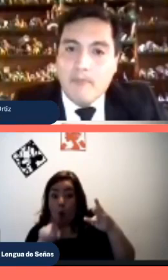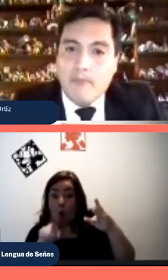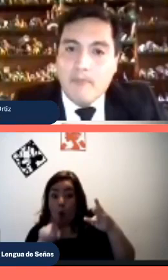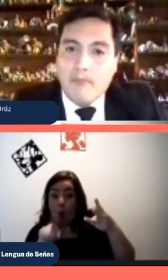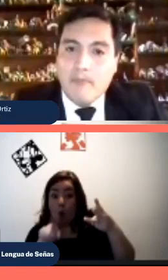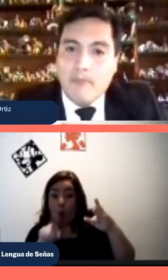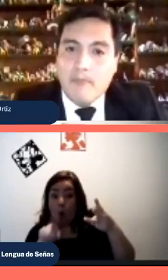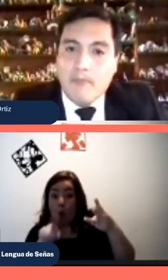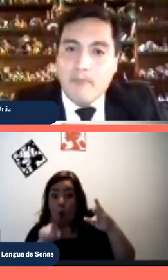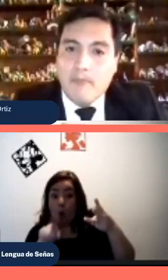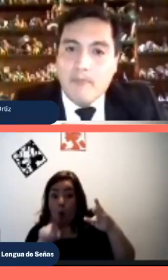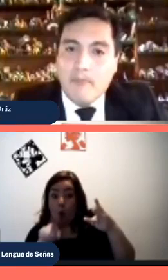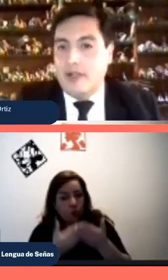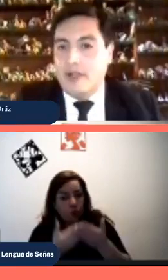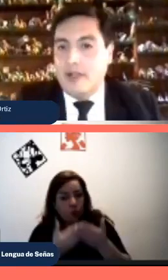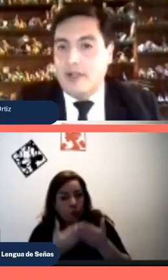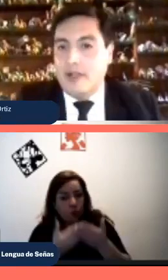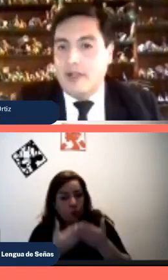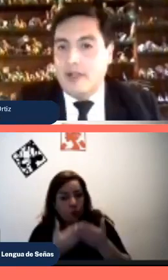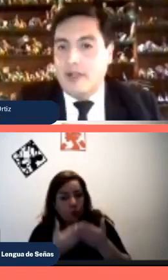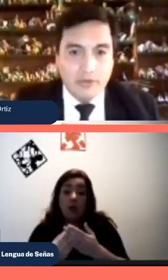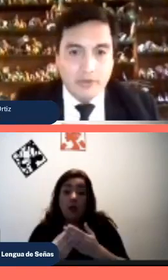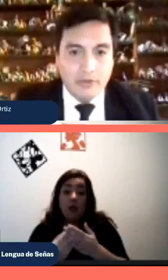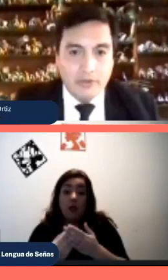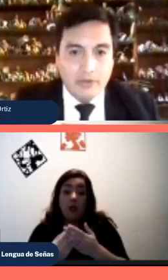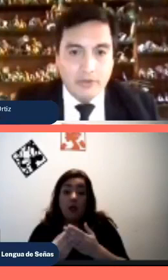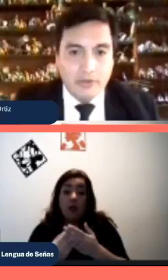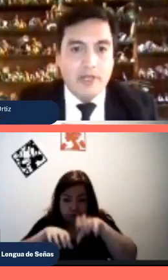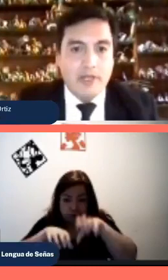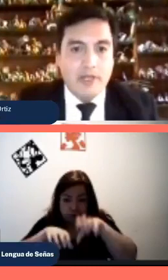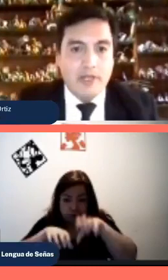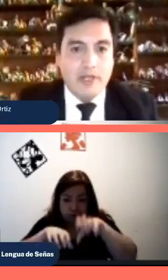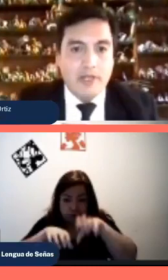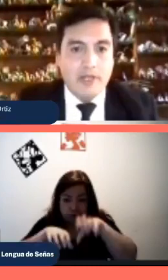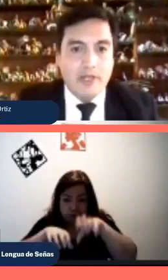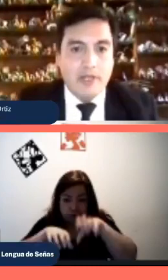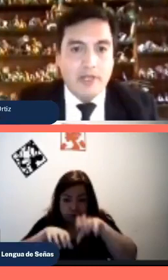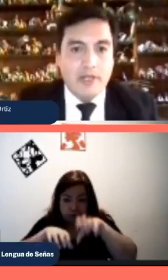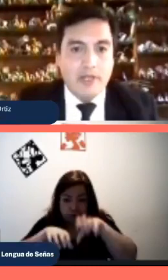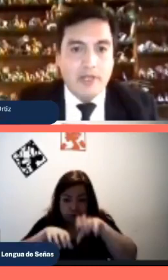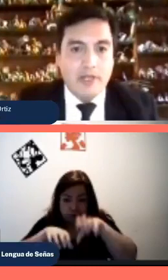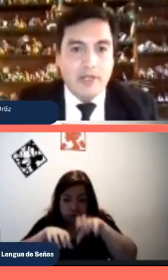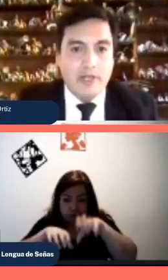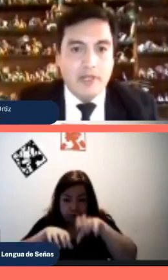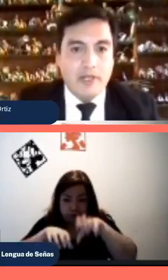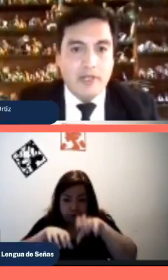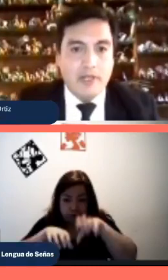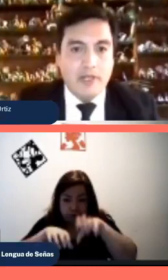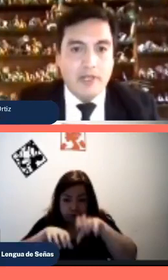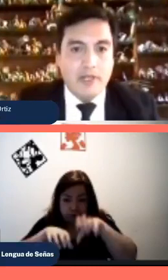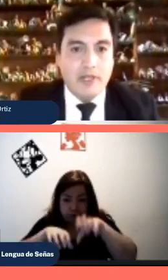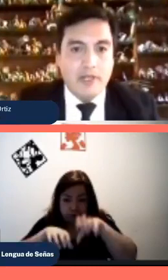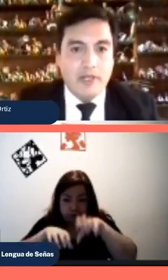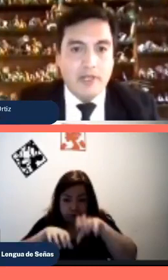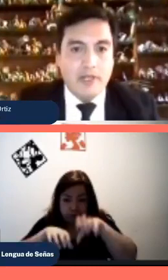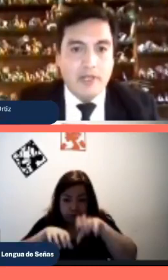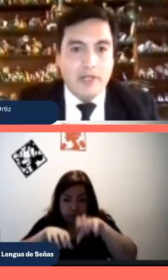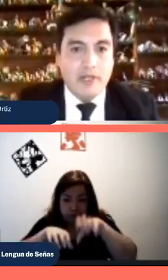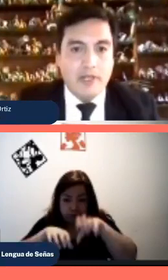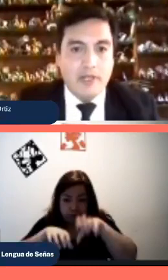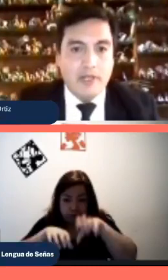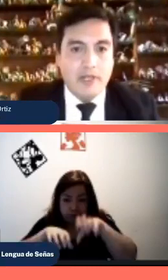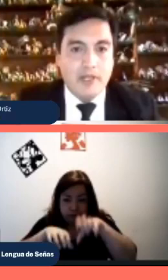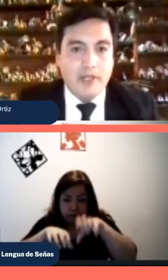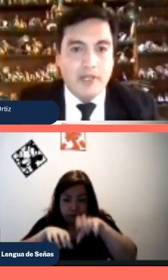estudia tanto los reptiles como los anfibios prehistóricos, y es aquí donde entra la paleontología de